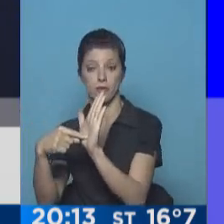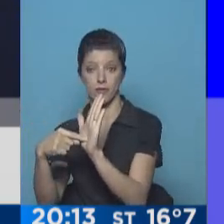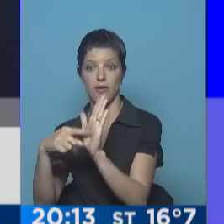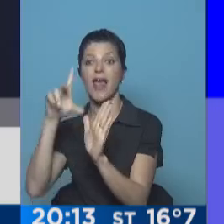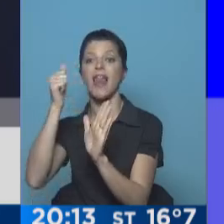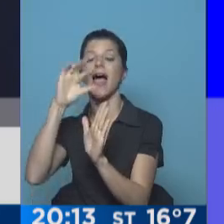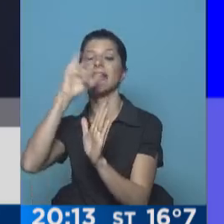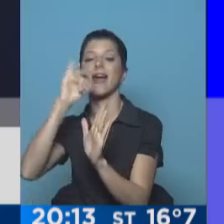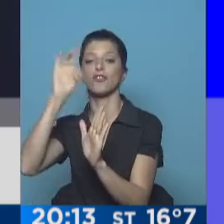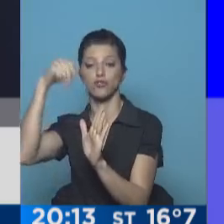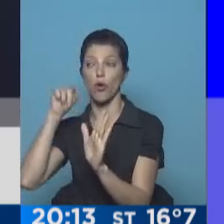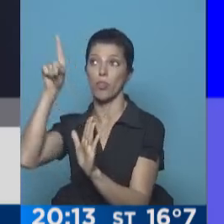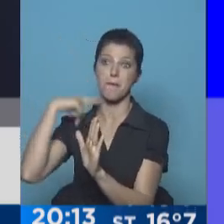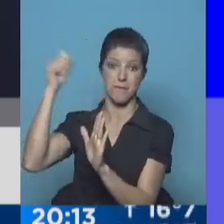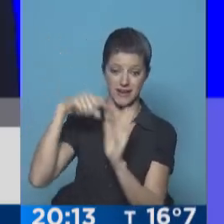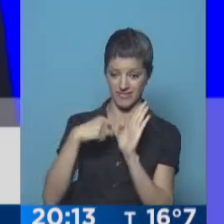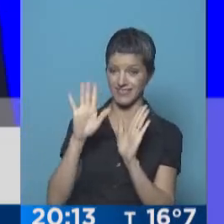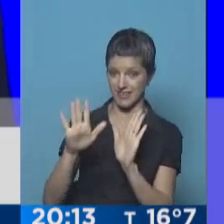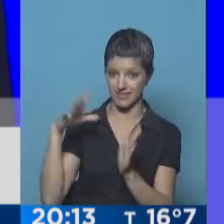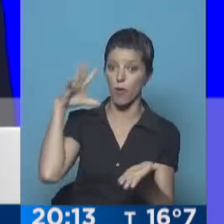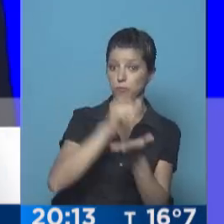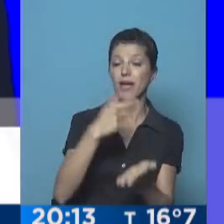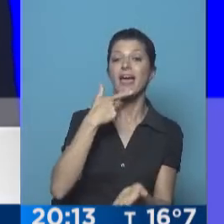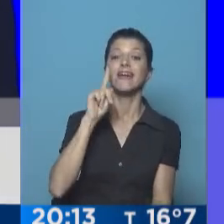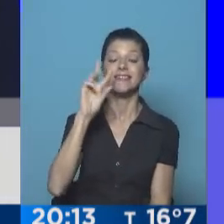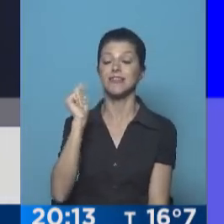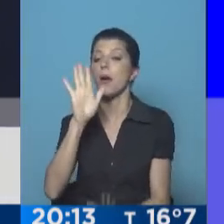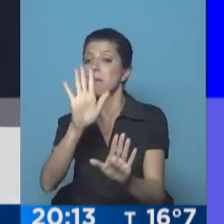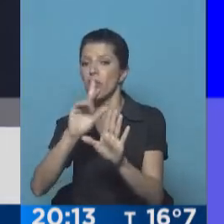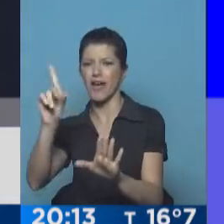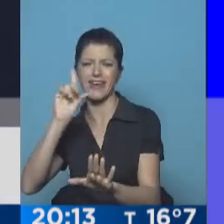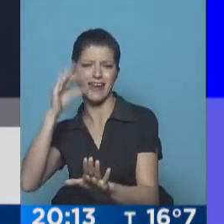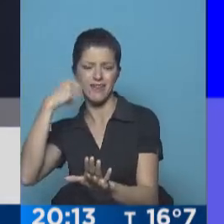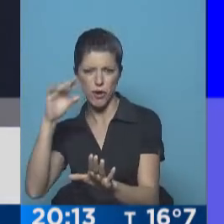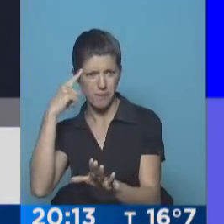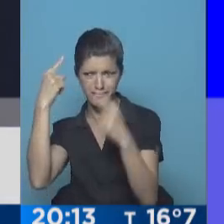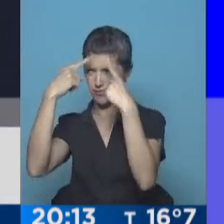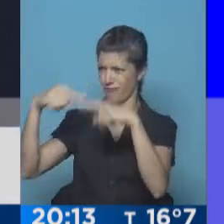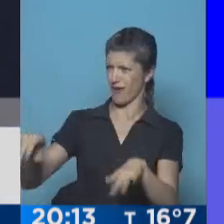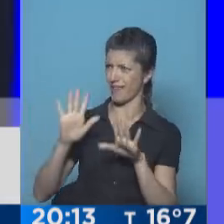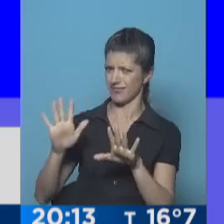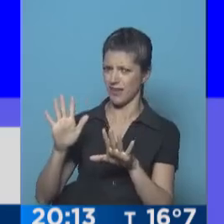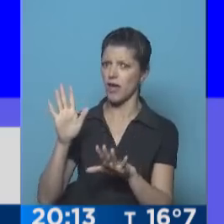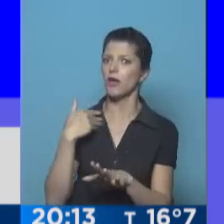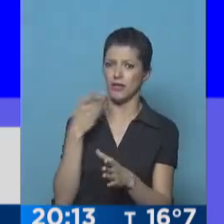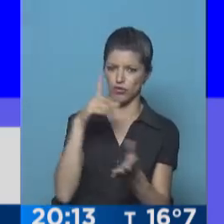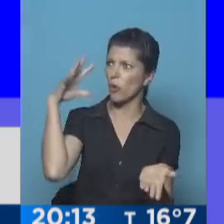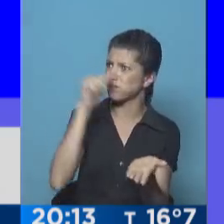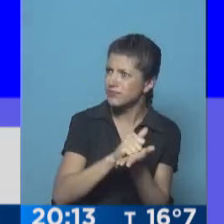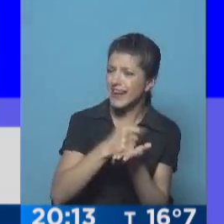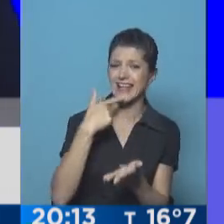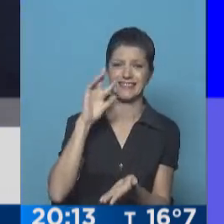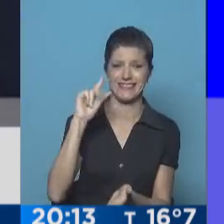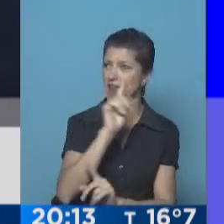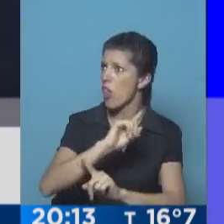La Razón de España. Es todo lo contrario a lo que piensan en el Líbano, por ejemplo, donde lo que están planteando es que no hay que intervenir en